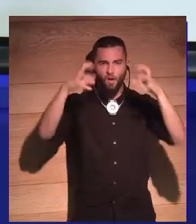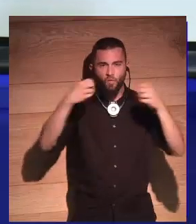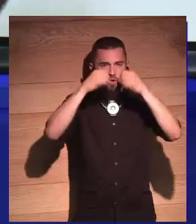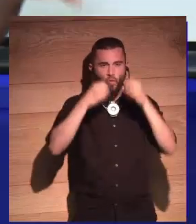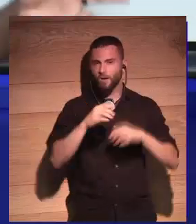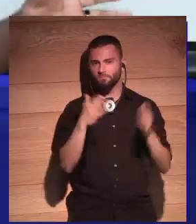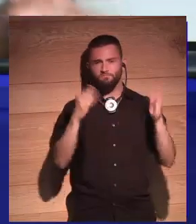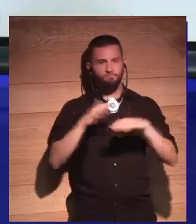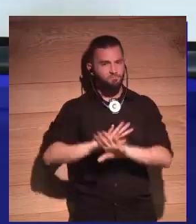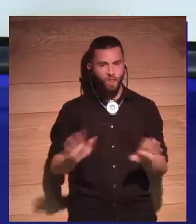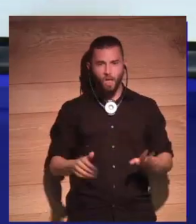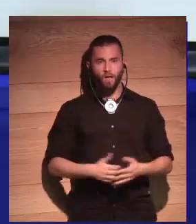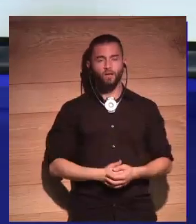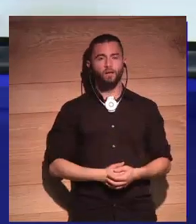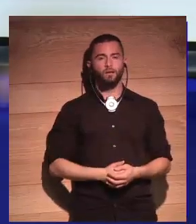está